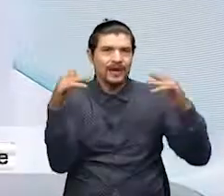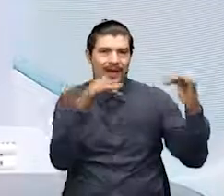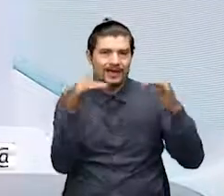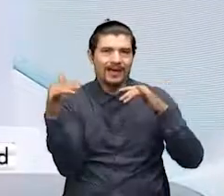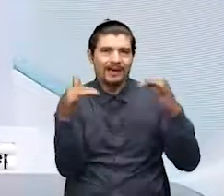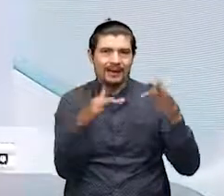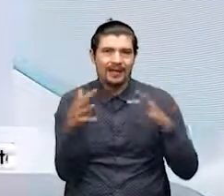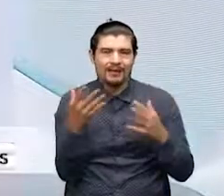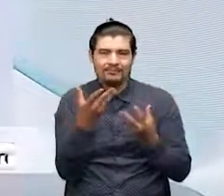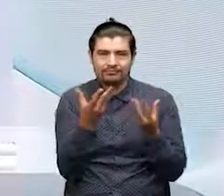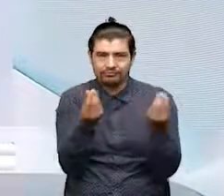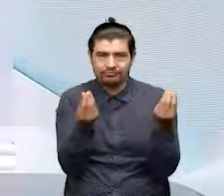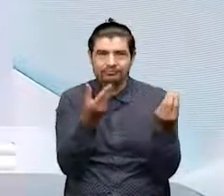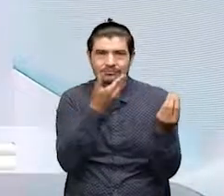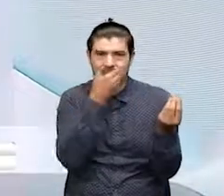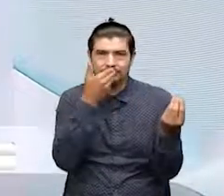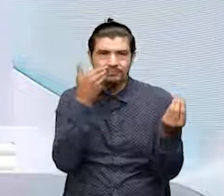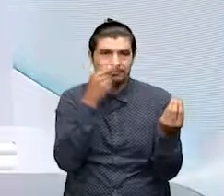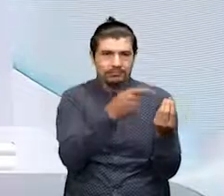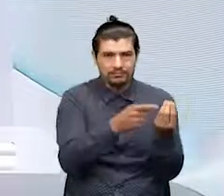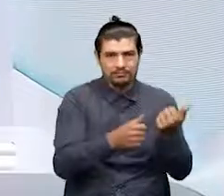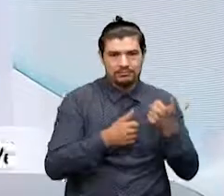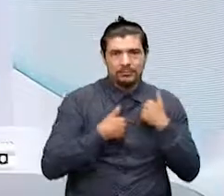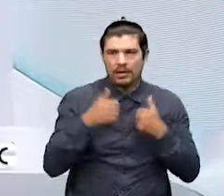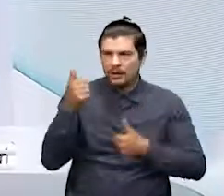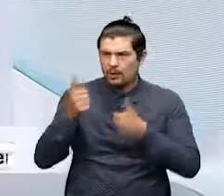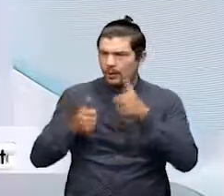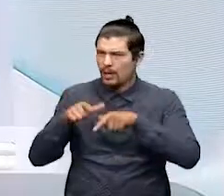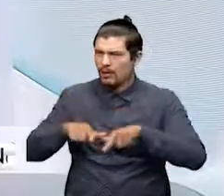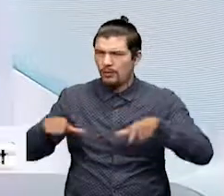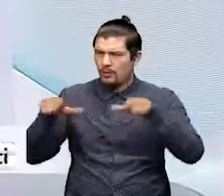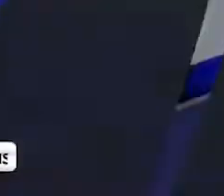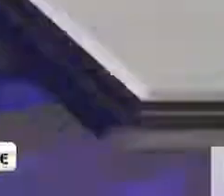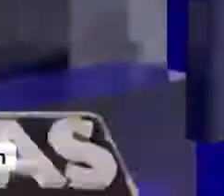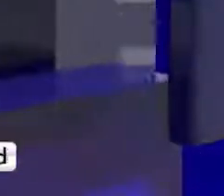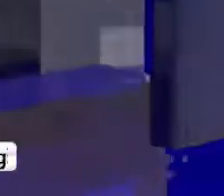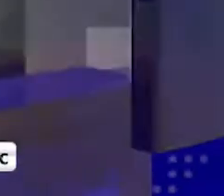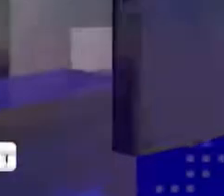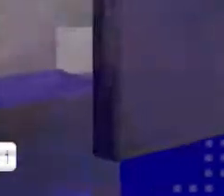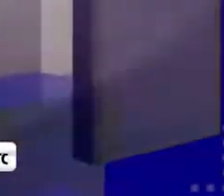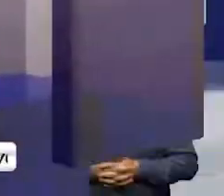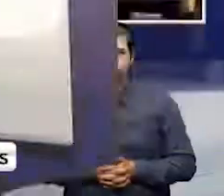lo gato buenas tardes exactamente en qué lugares se registró este hecho